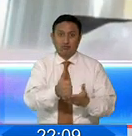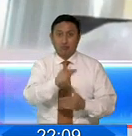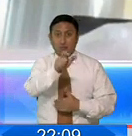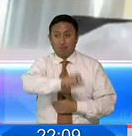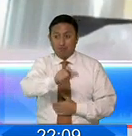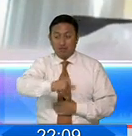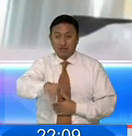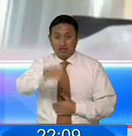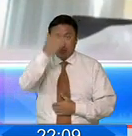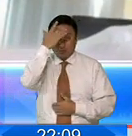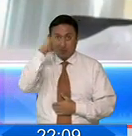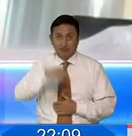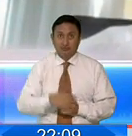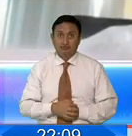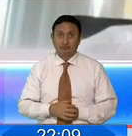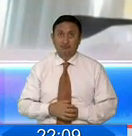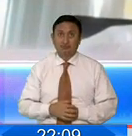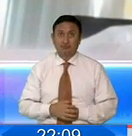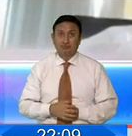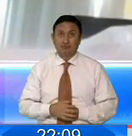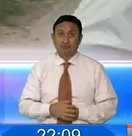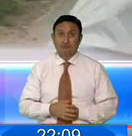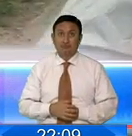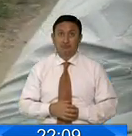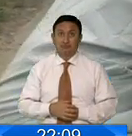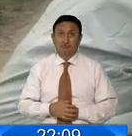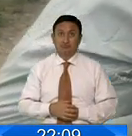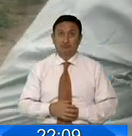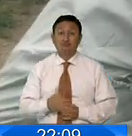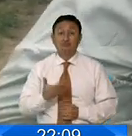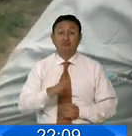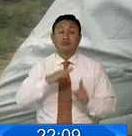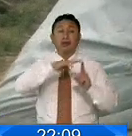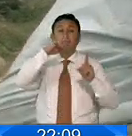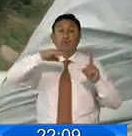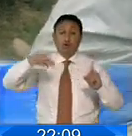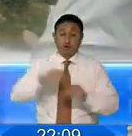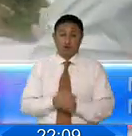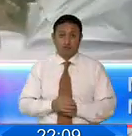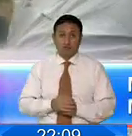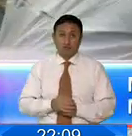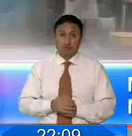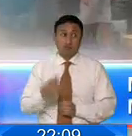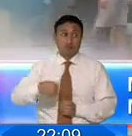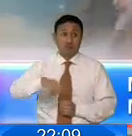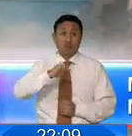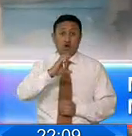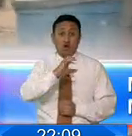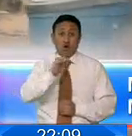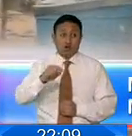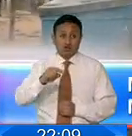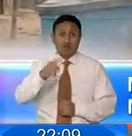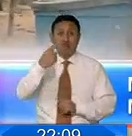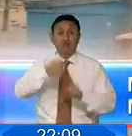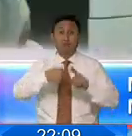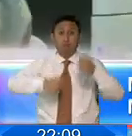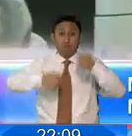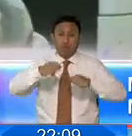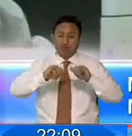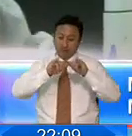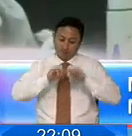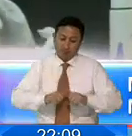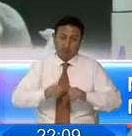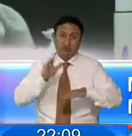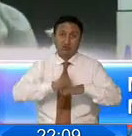nuestra gente en este tiempo en montecristi el coe también resolvió mantener el aislamiento durante todo el mes de mayo por el